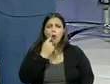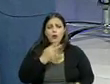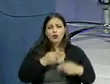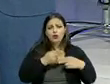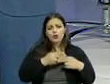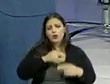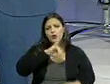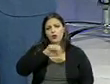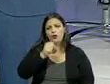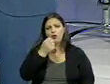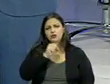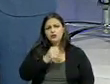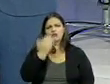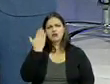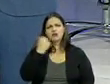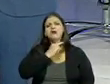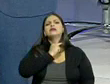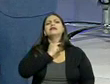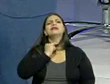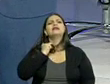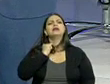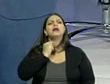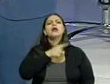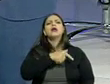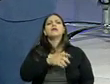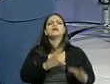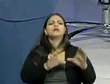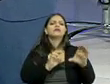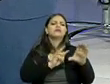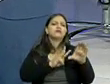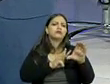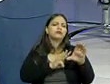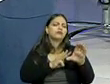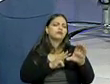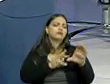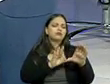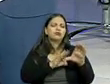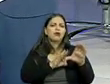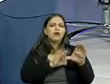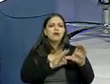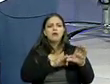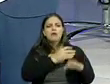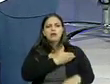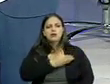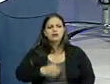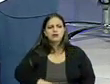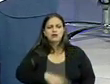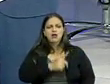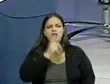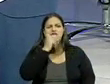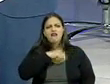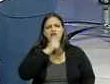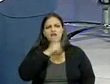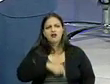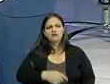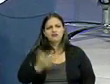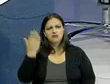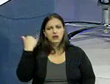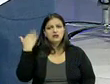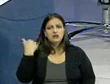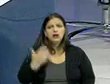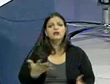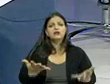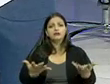Los asambleístas apoyan el inicio de un juicio político en contra del sacerdote, quien, según denuncian, habría entregado documentos falsos para